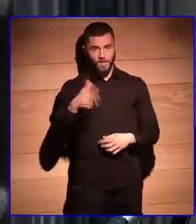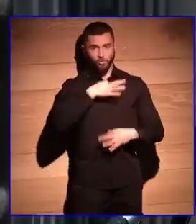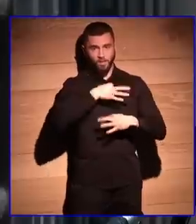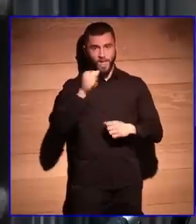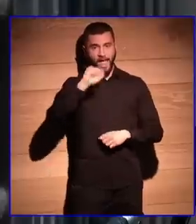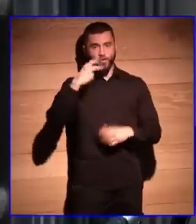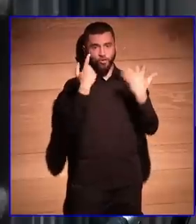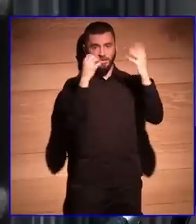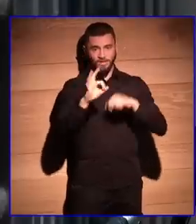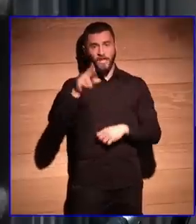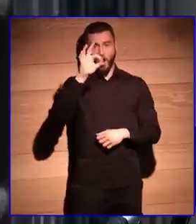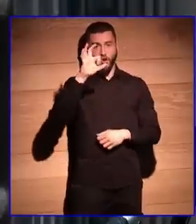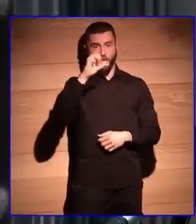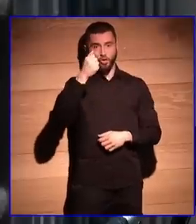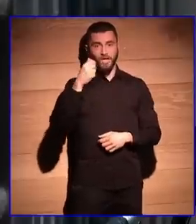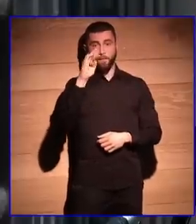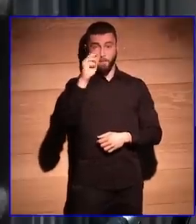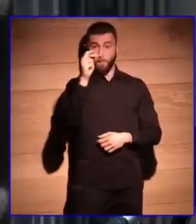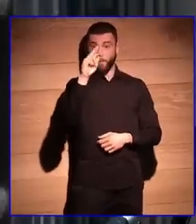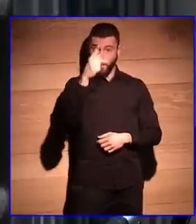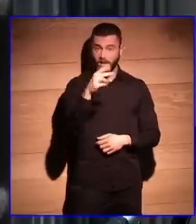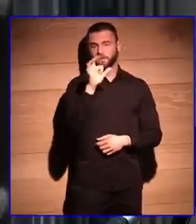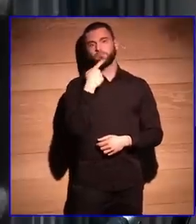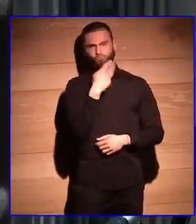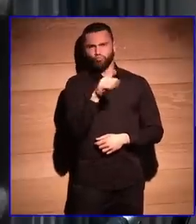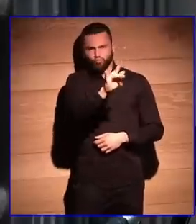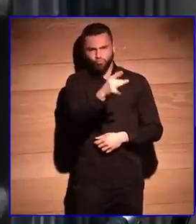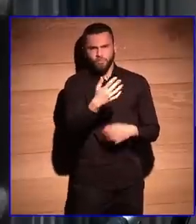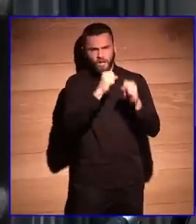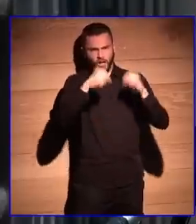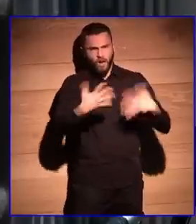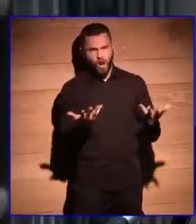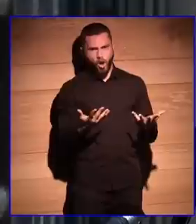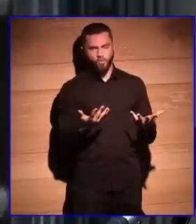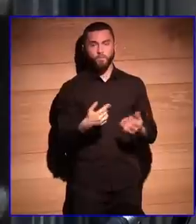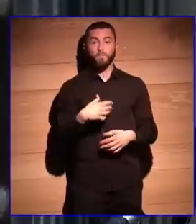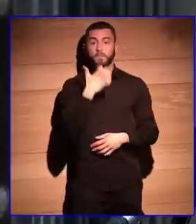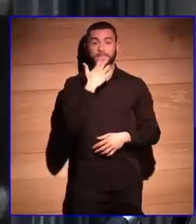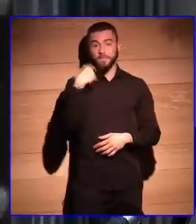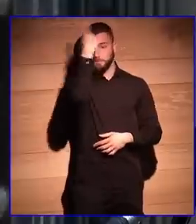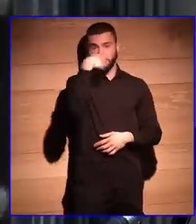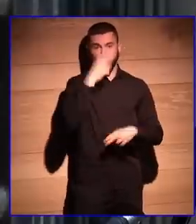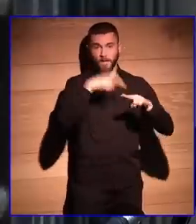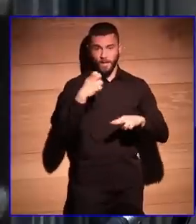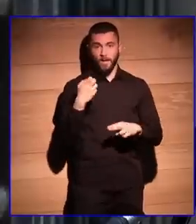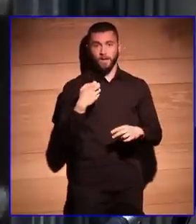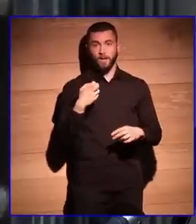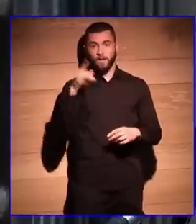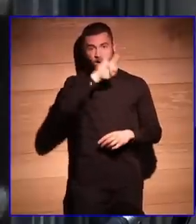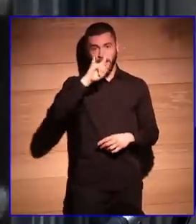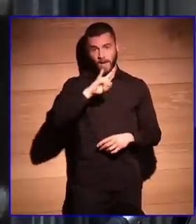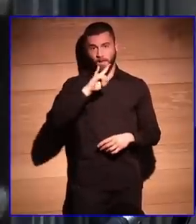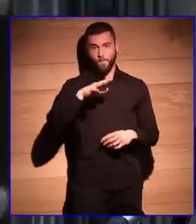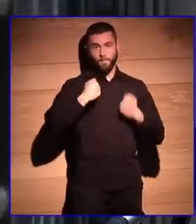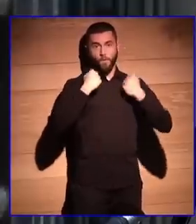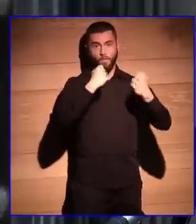Es decir, Rosa Parks diría, claro que sí, Killmonger. Porque si lo que me estás proponiendo es, si la raza negra tenemos el poder para darle la vuelta a la situación